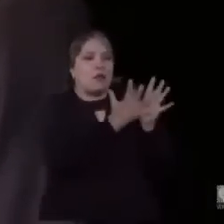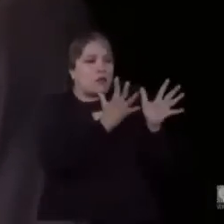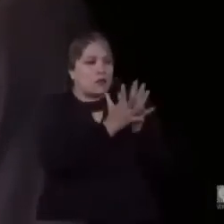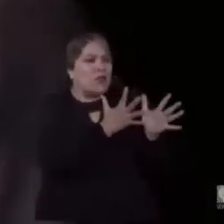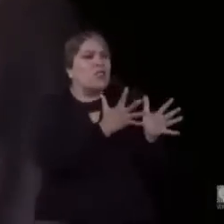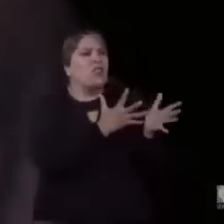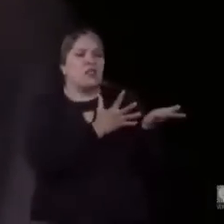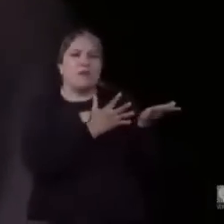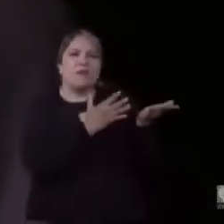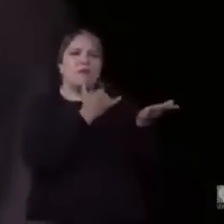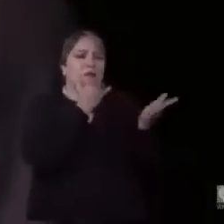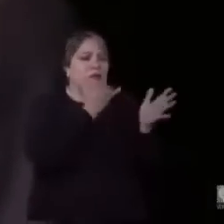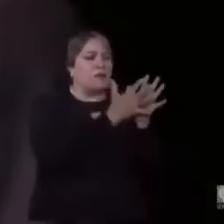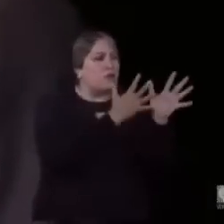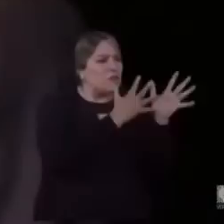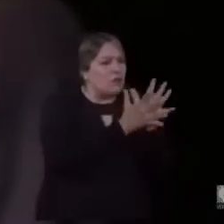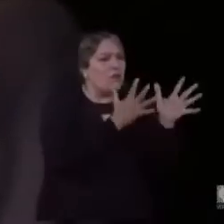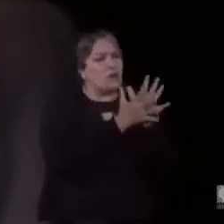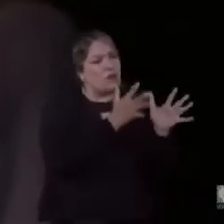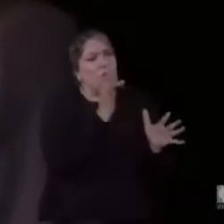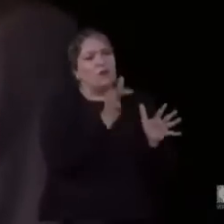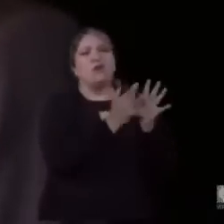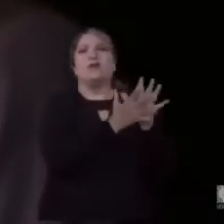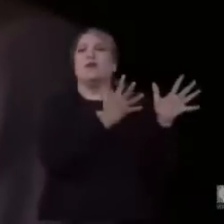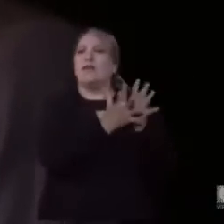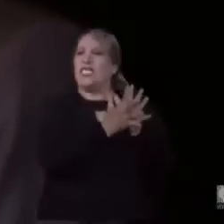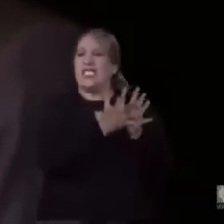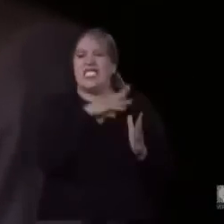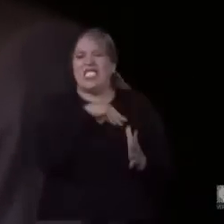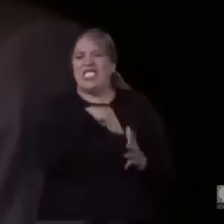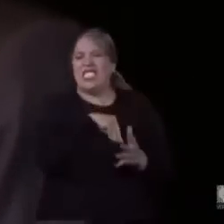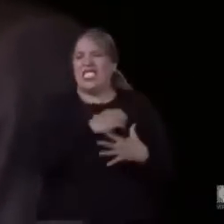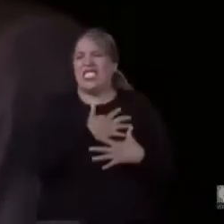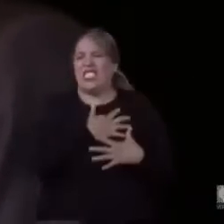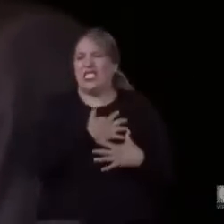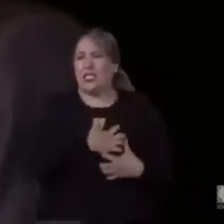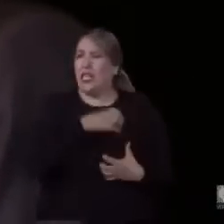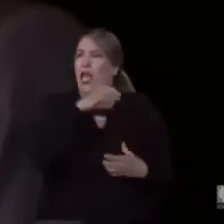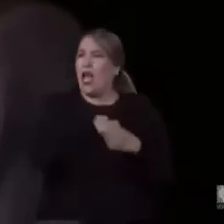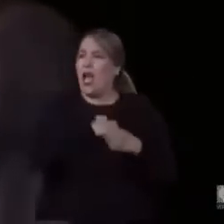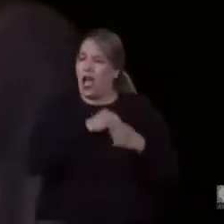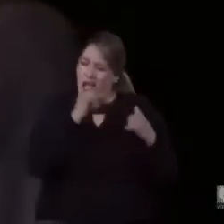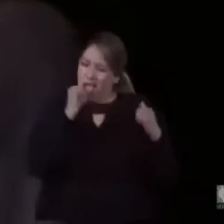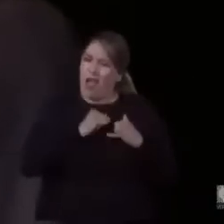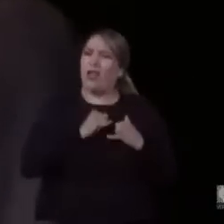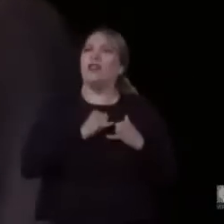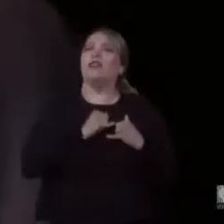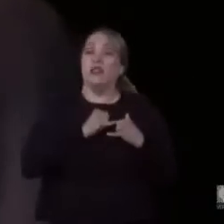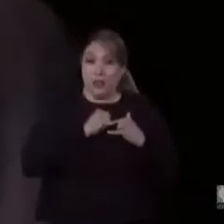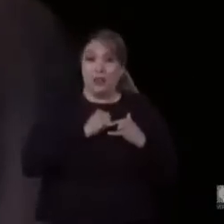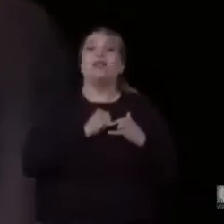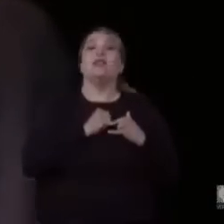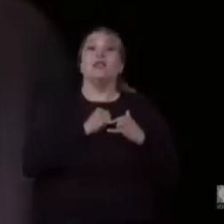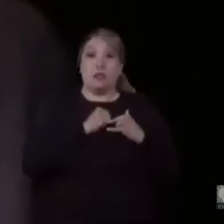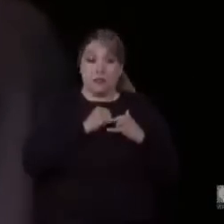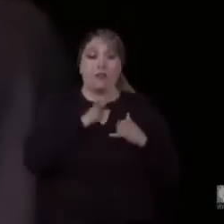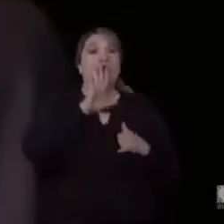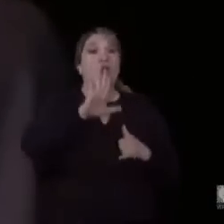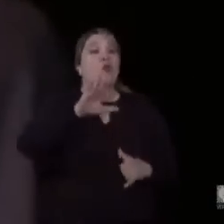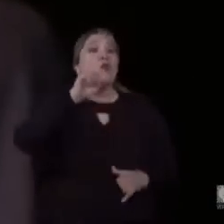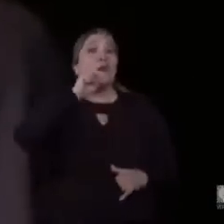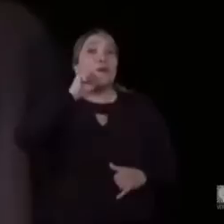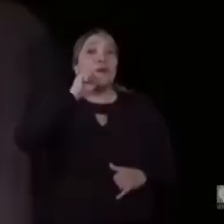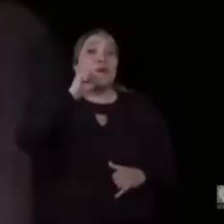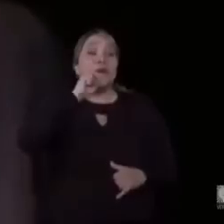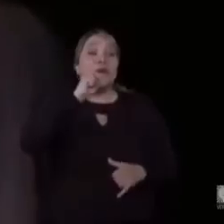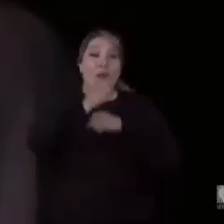las víctimas ni ellos se arrancan todavía del alma. Hay que haber estado en Barranca Bermeja en